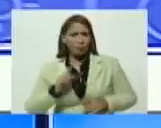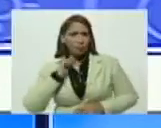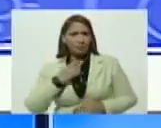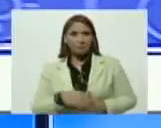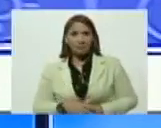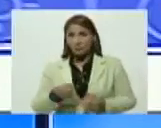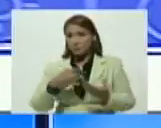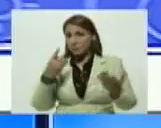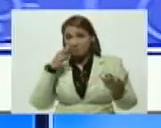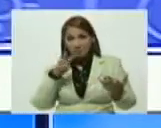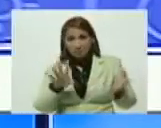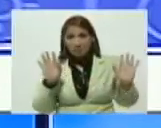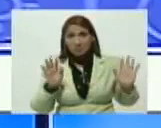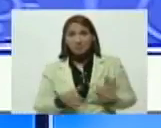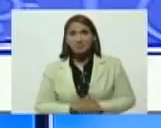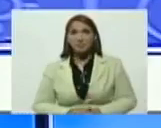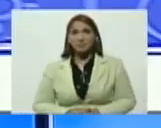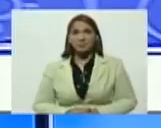para que ustedes vean,